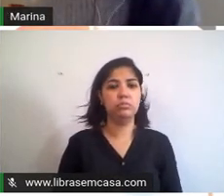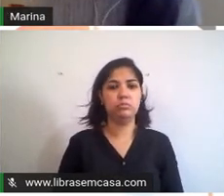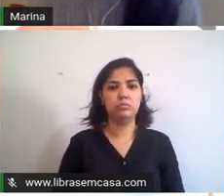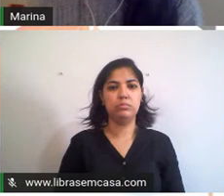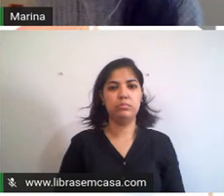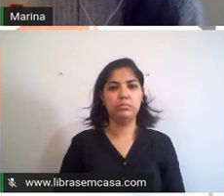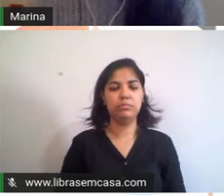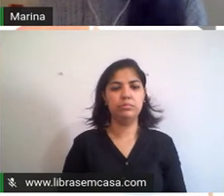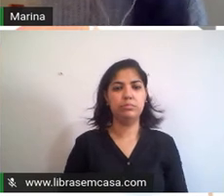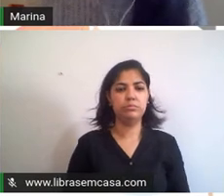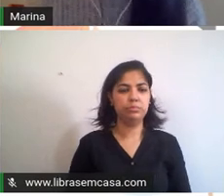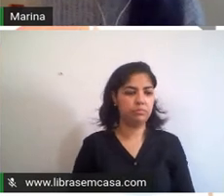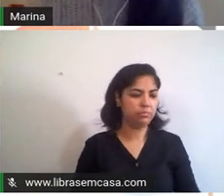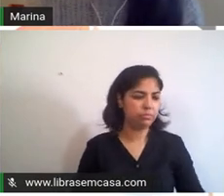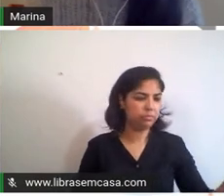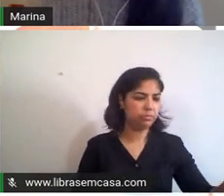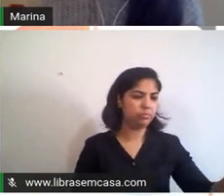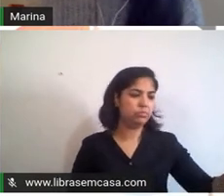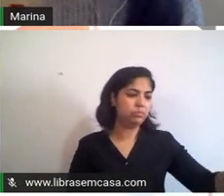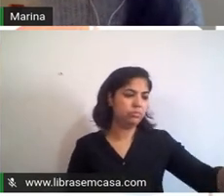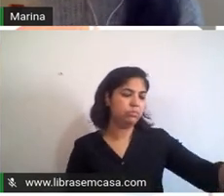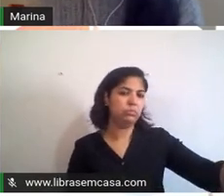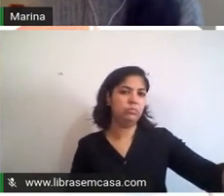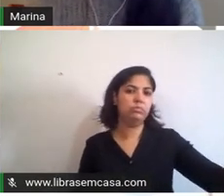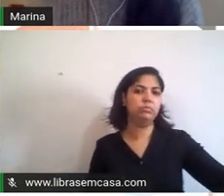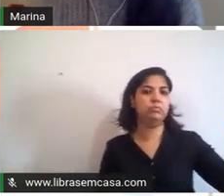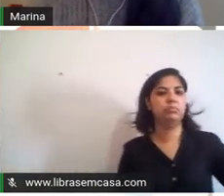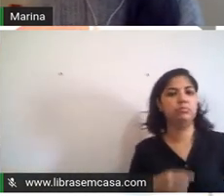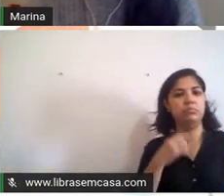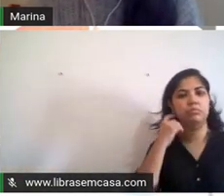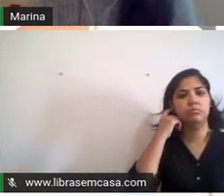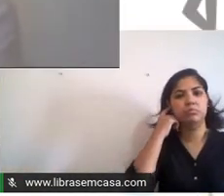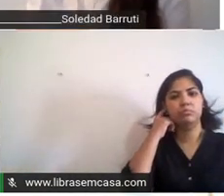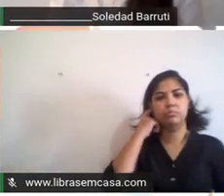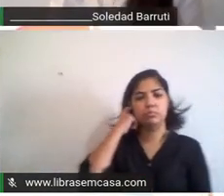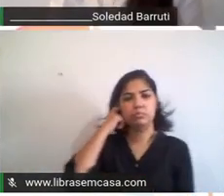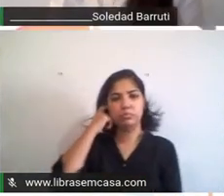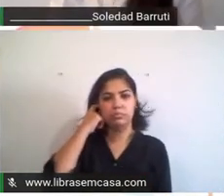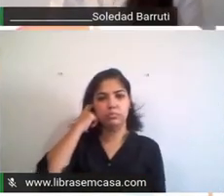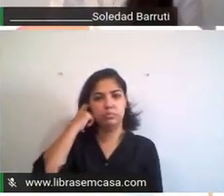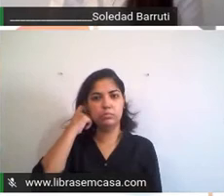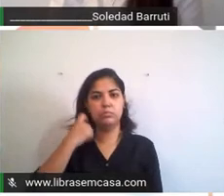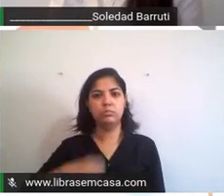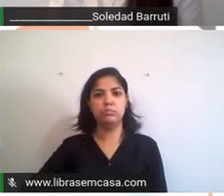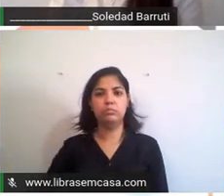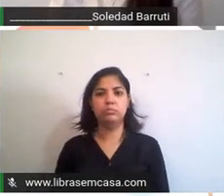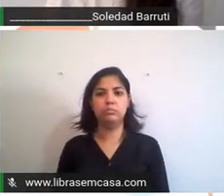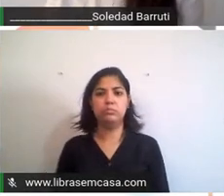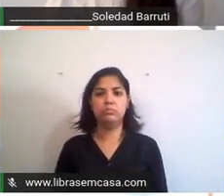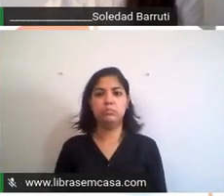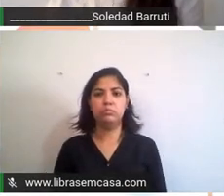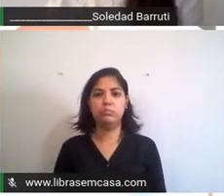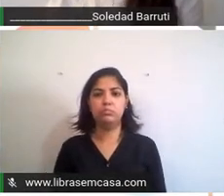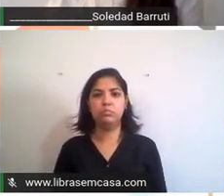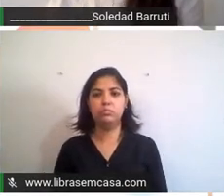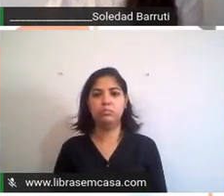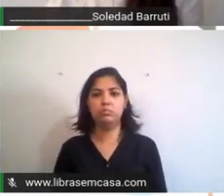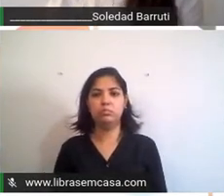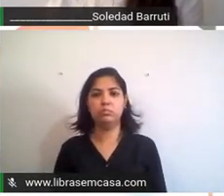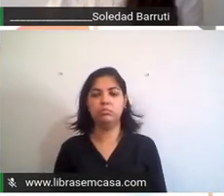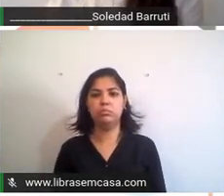Muito obrigada, Soledad. Eu vou puxar um pouco esse fio que você também trouxe sobre o aumento do consumo